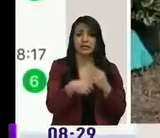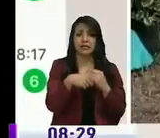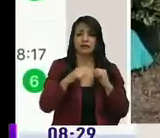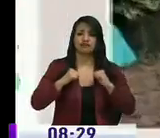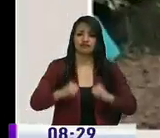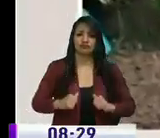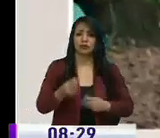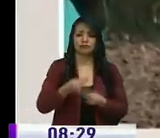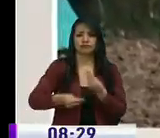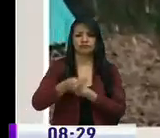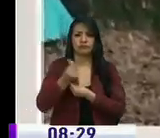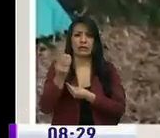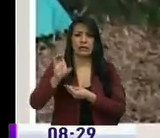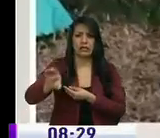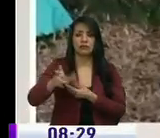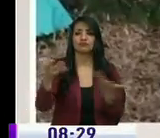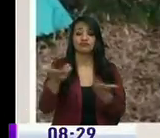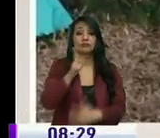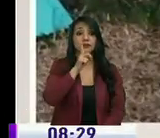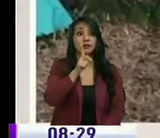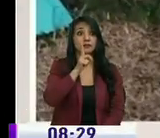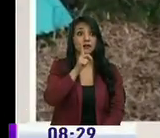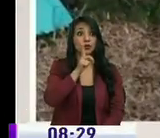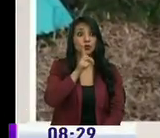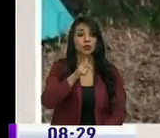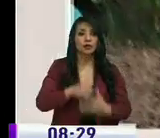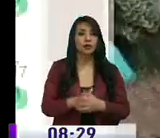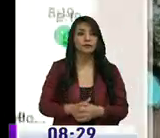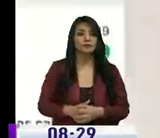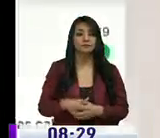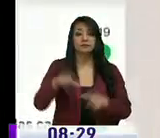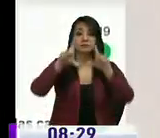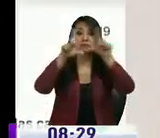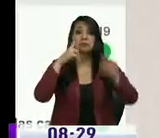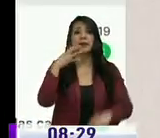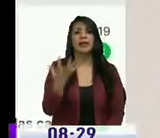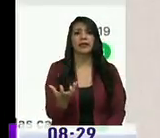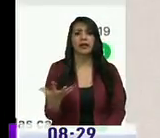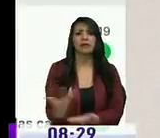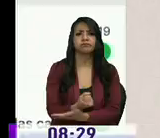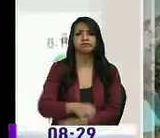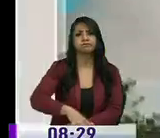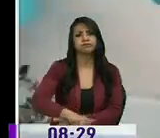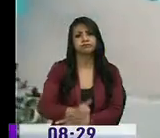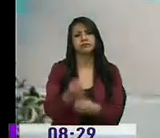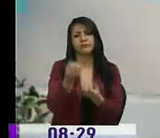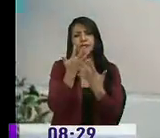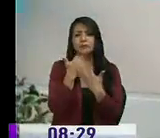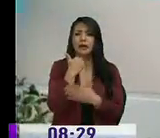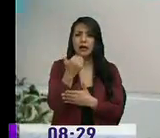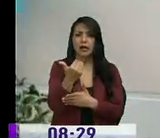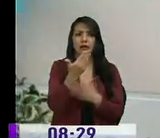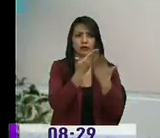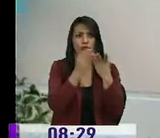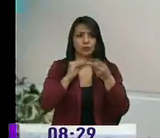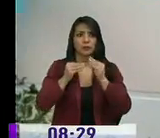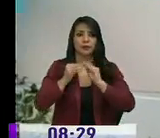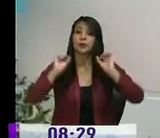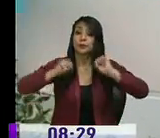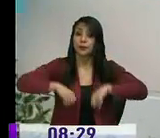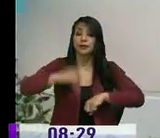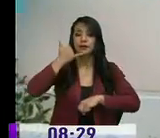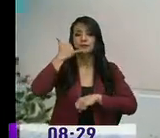ofrezco recompensa en La Tacunga de la panadería, se la llevaron, por favor. Cualquier información,